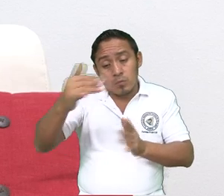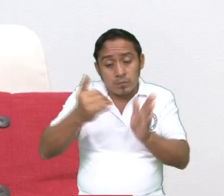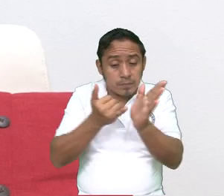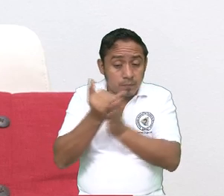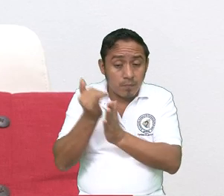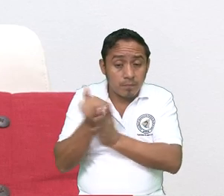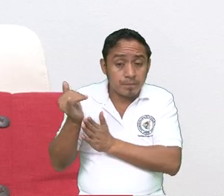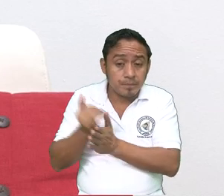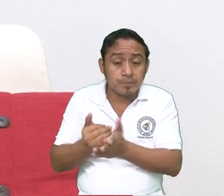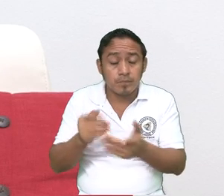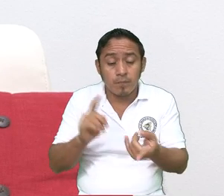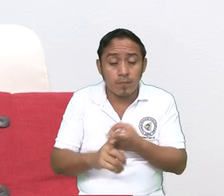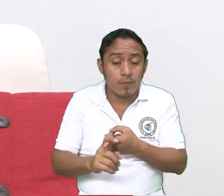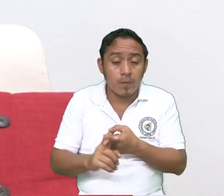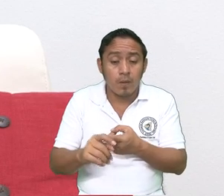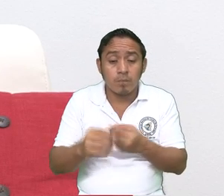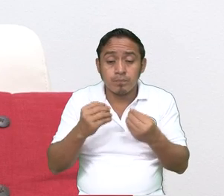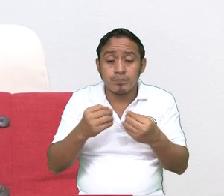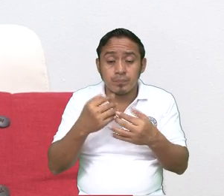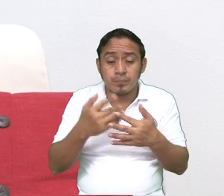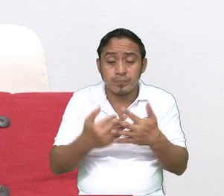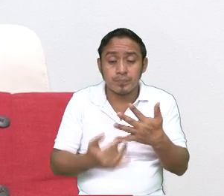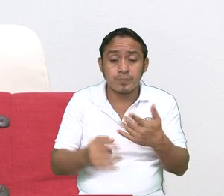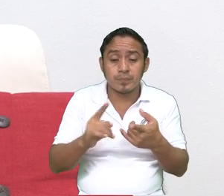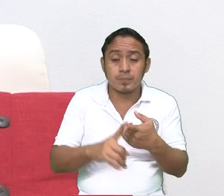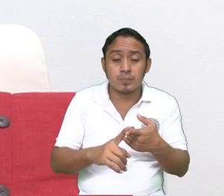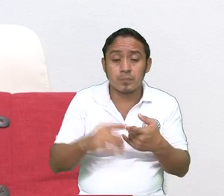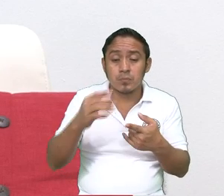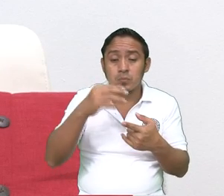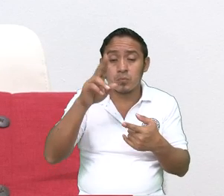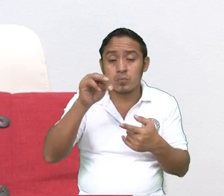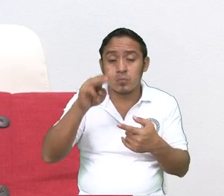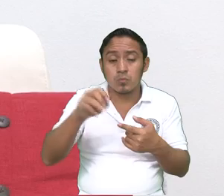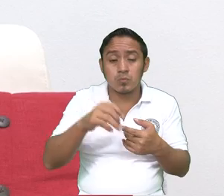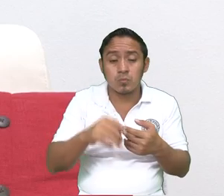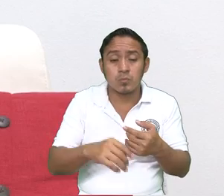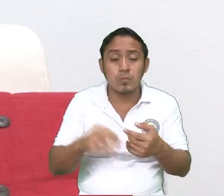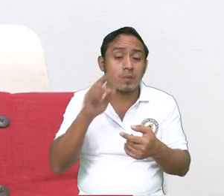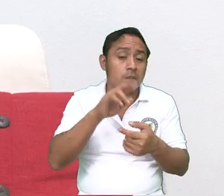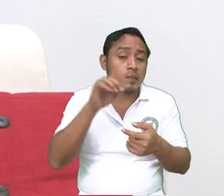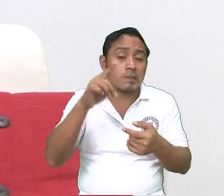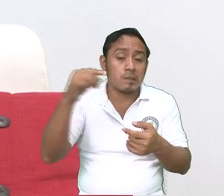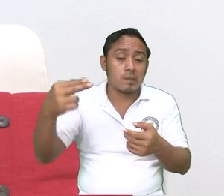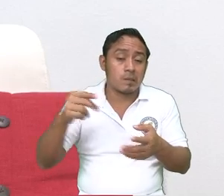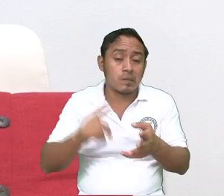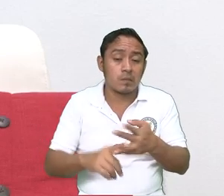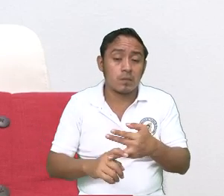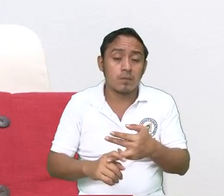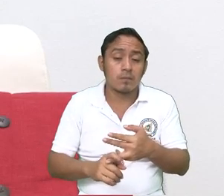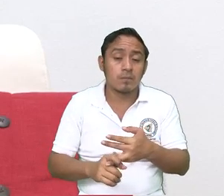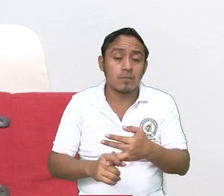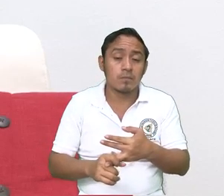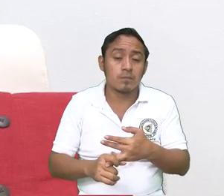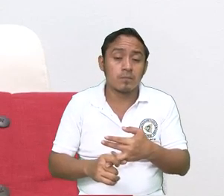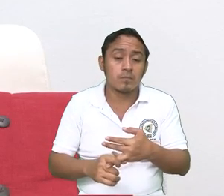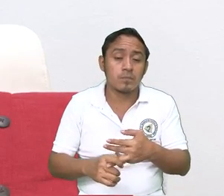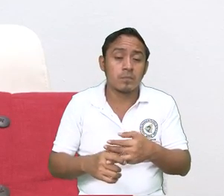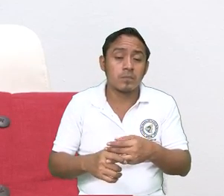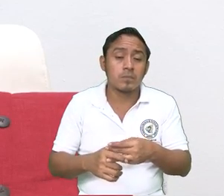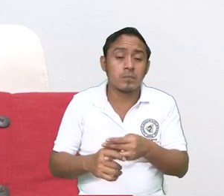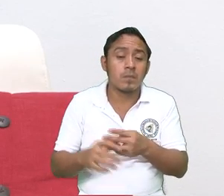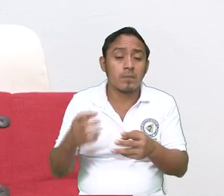se puede mencionar varios desde q artículo citó el ede h eso inda